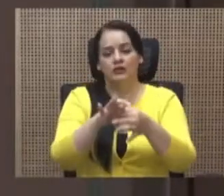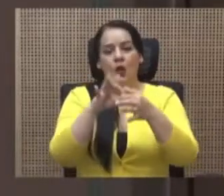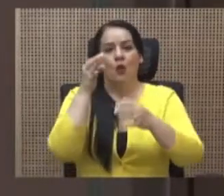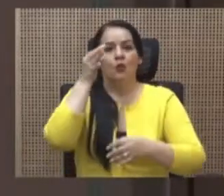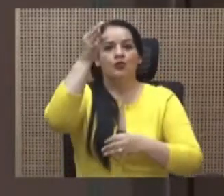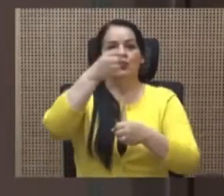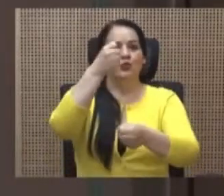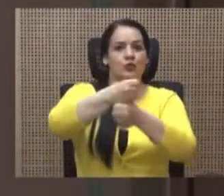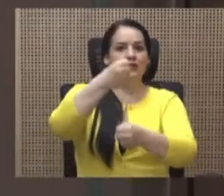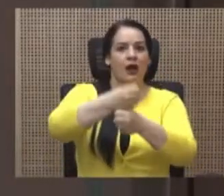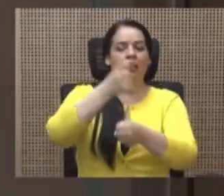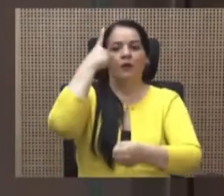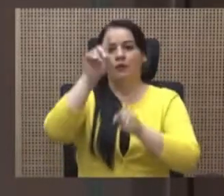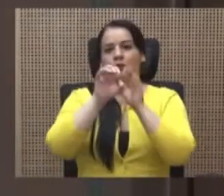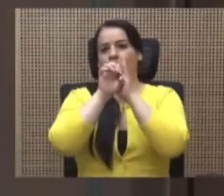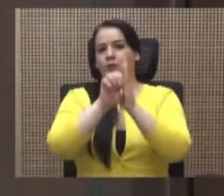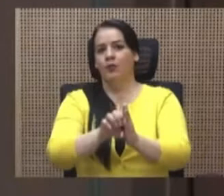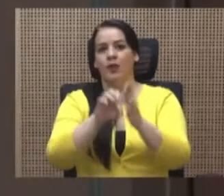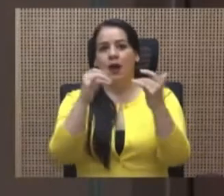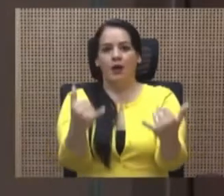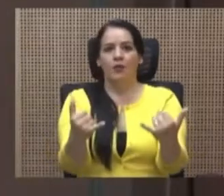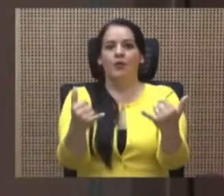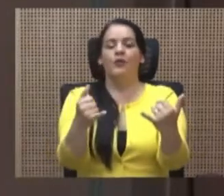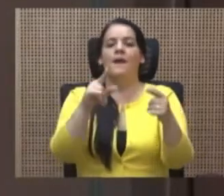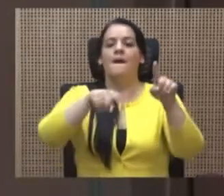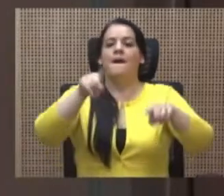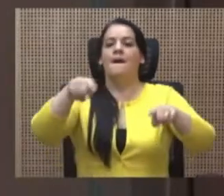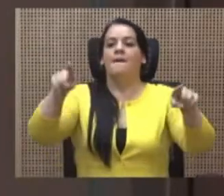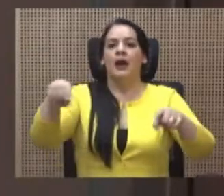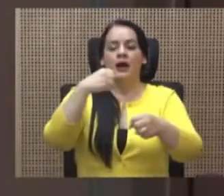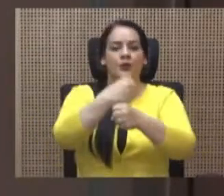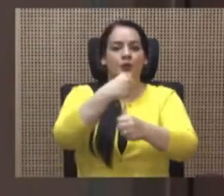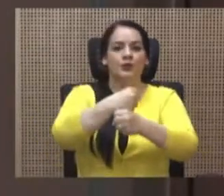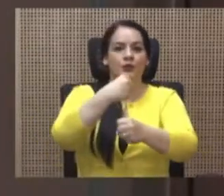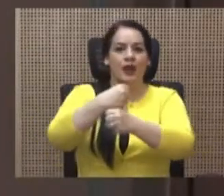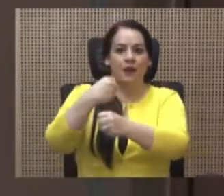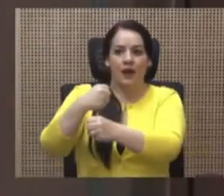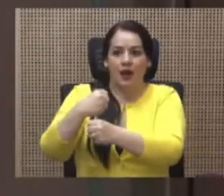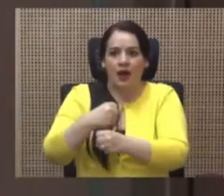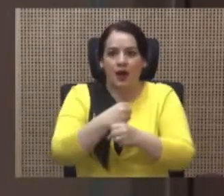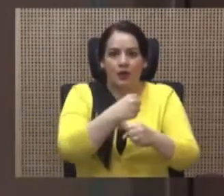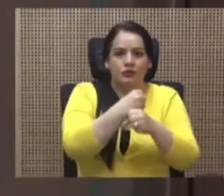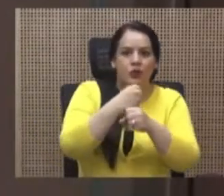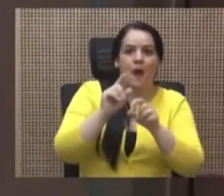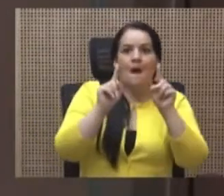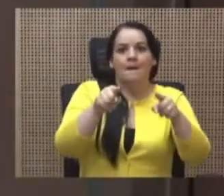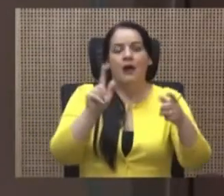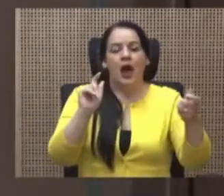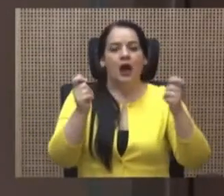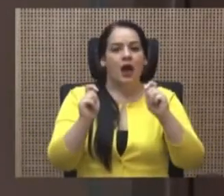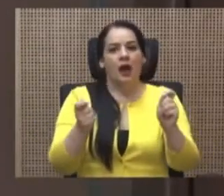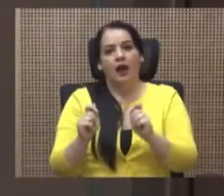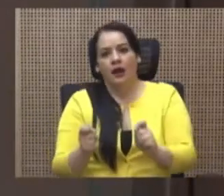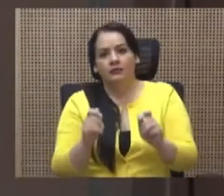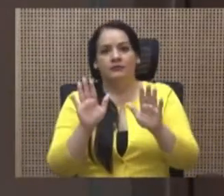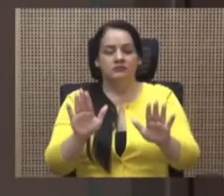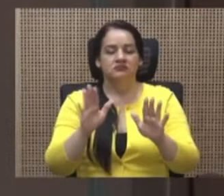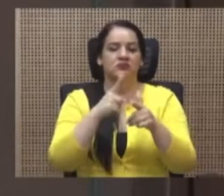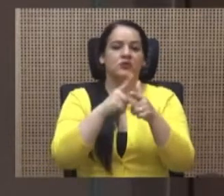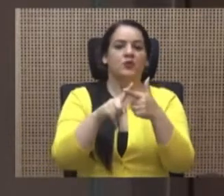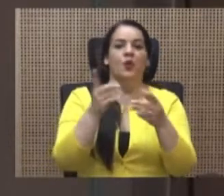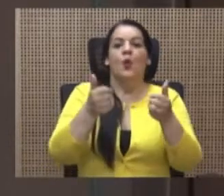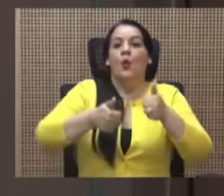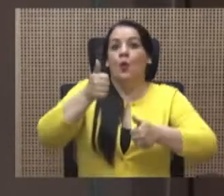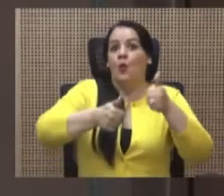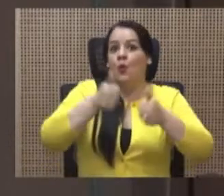por ejemplo ahora que varias varios trabajos se han se van a ir mecanizado gradual entonces cuáles son